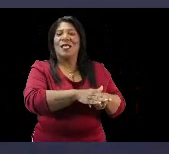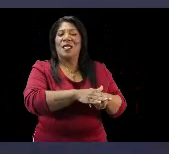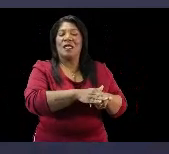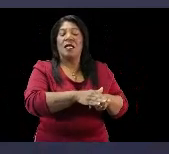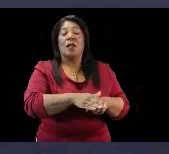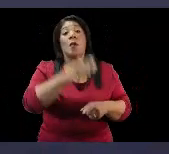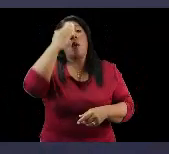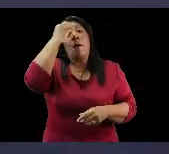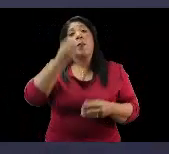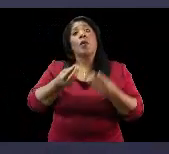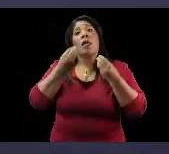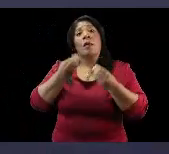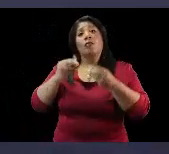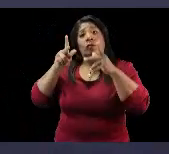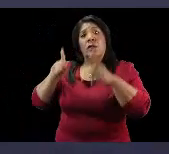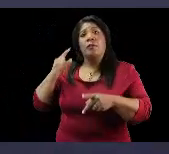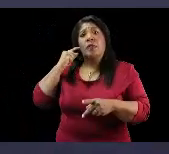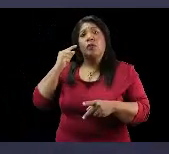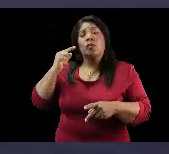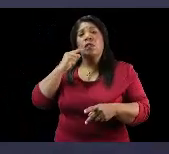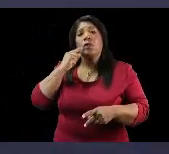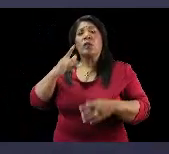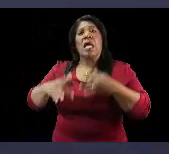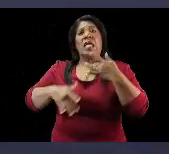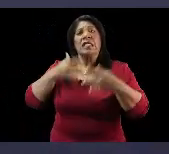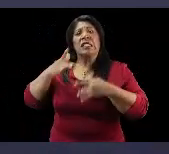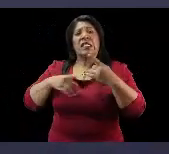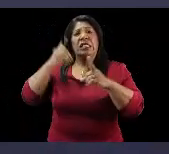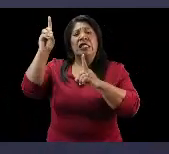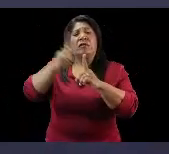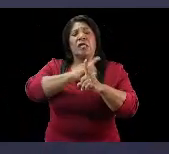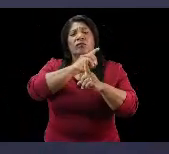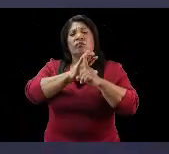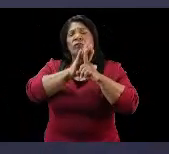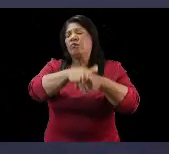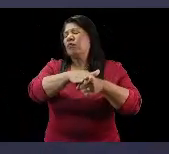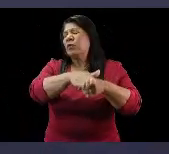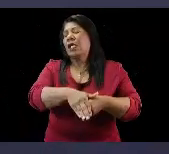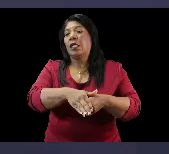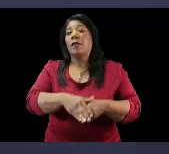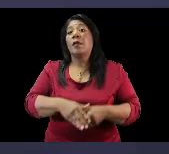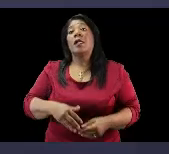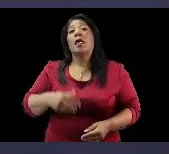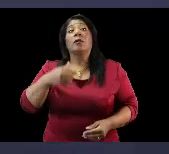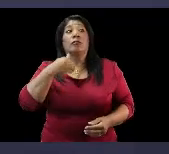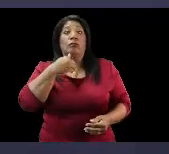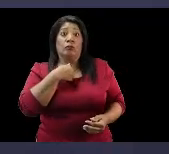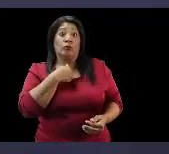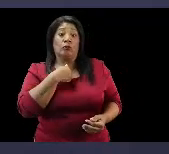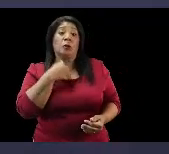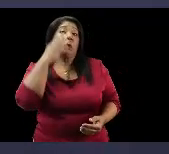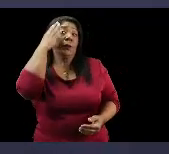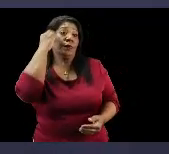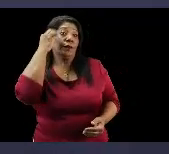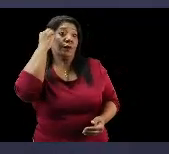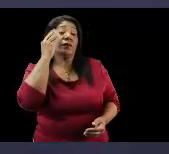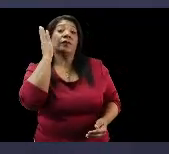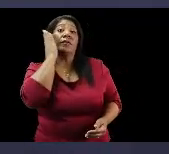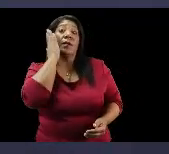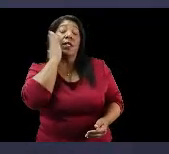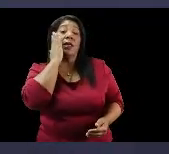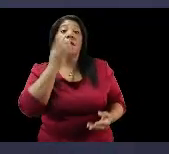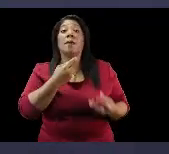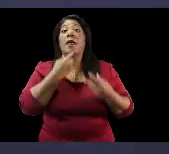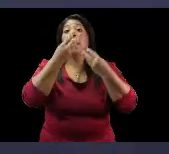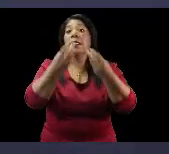eso afecta mucho la parte emocional, porque yo como mamá lo que sí digo es que